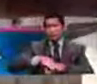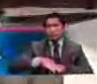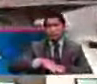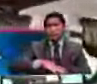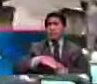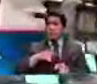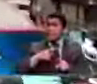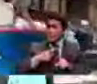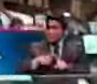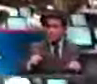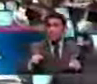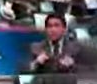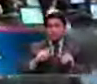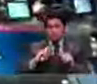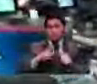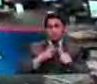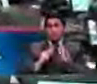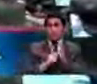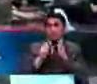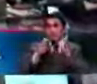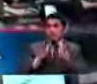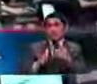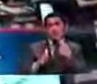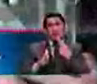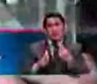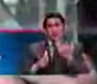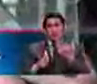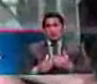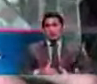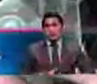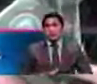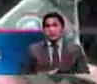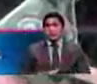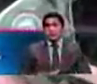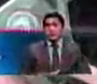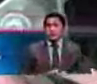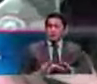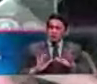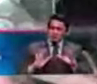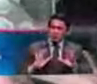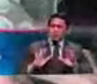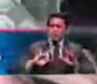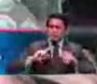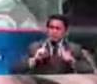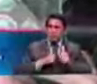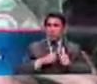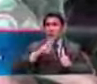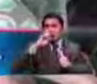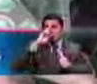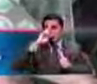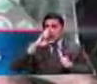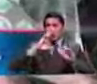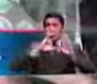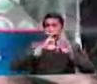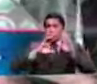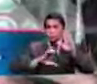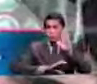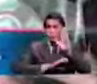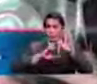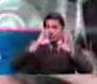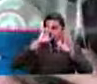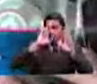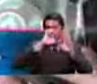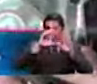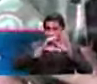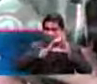lo dicho por el viceministro. No entienden que hay que respetar la Constitución y la ley. Aquí piensan que por ser un ente político las mayorías y los